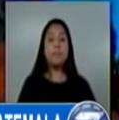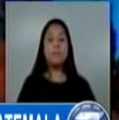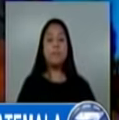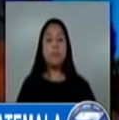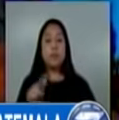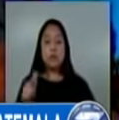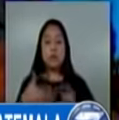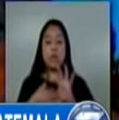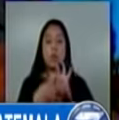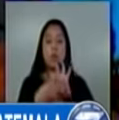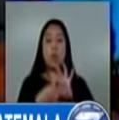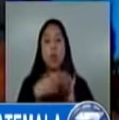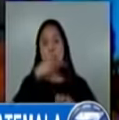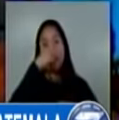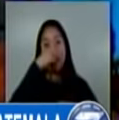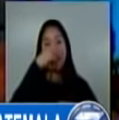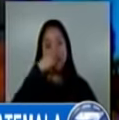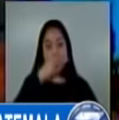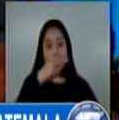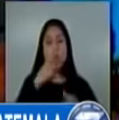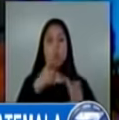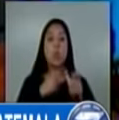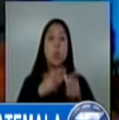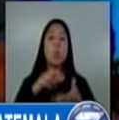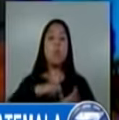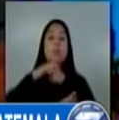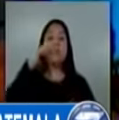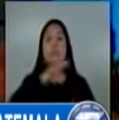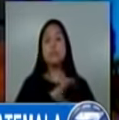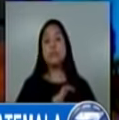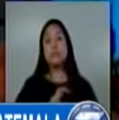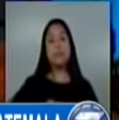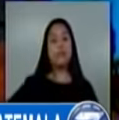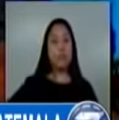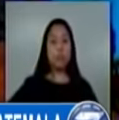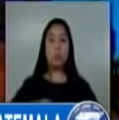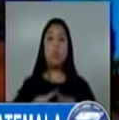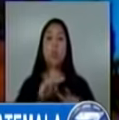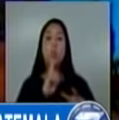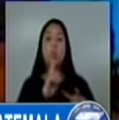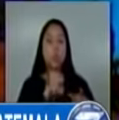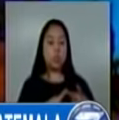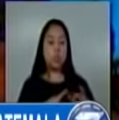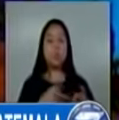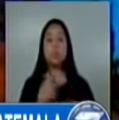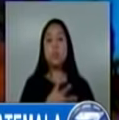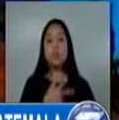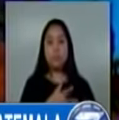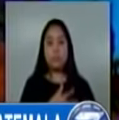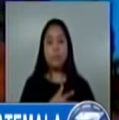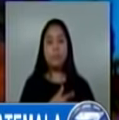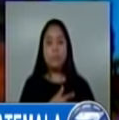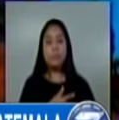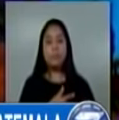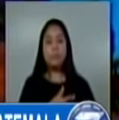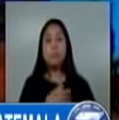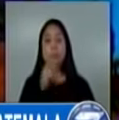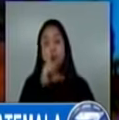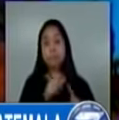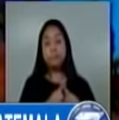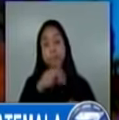une a México con los países de El Salvador, Honduras y Guatemala, del cual